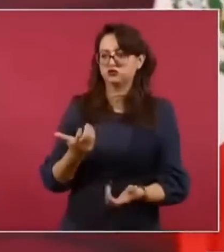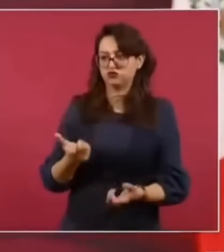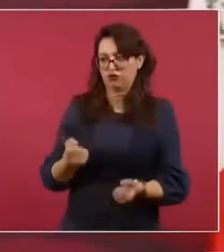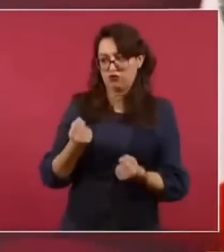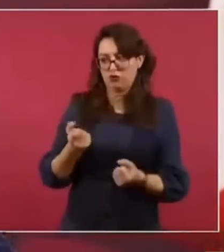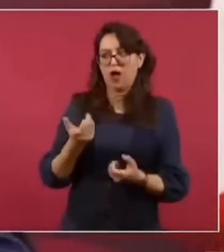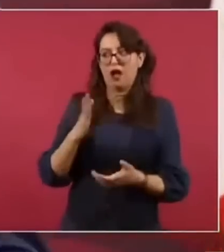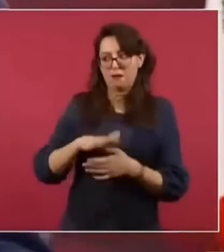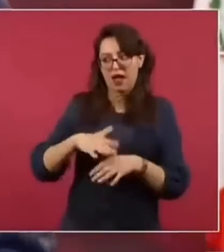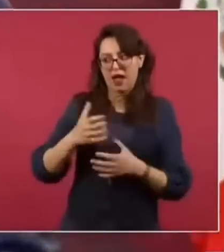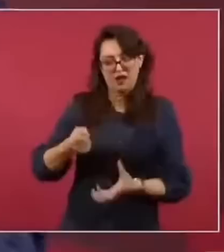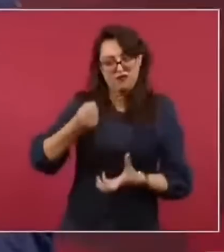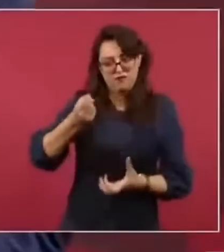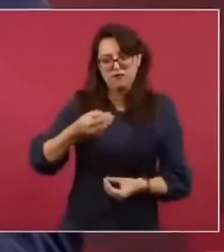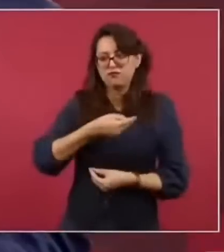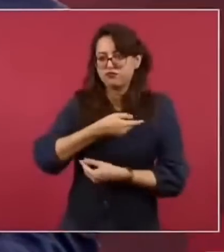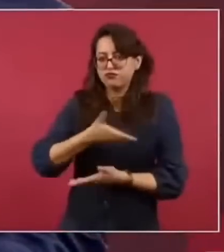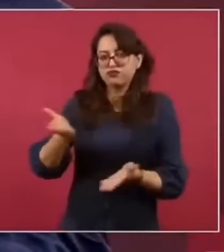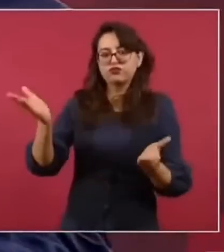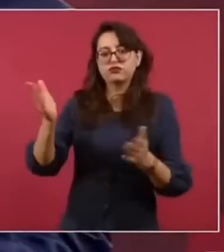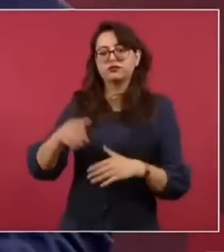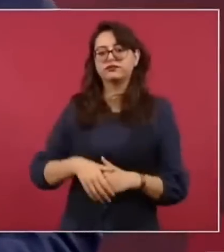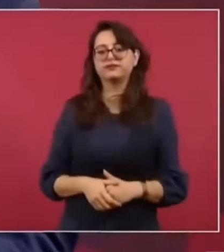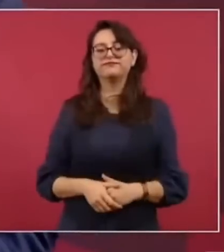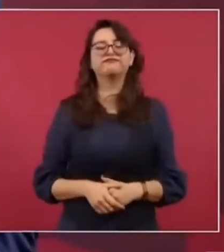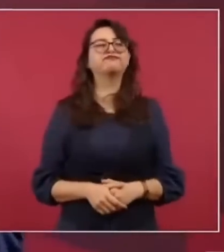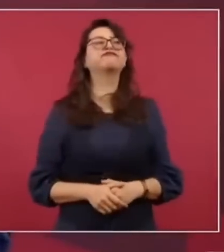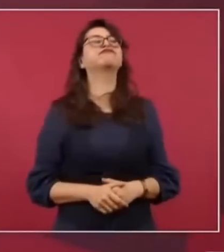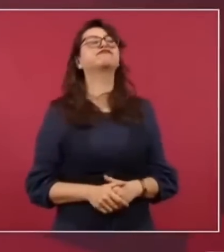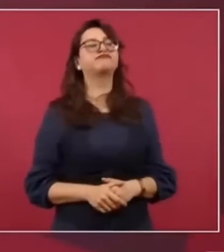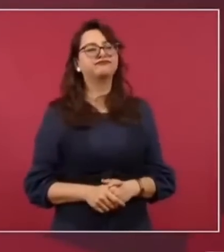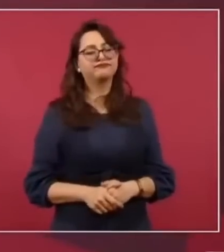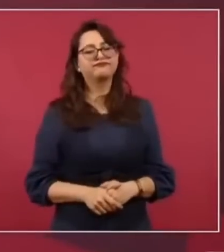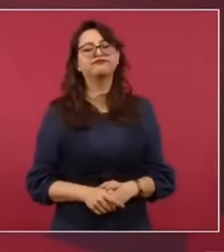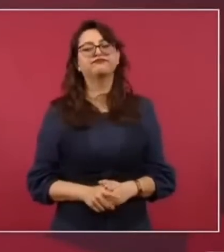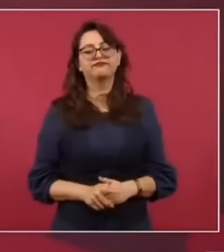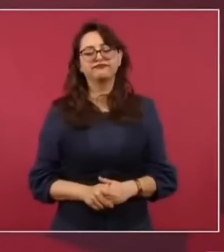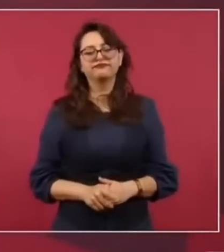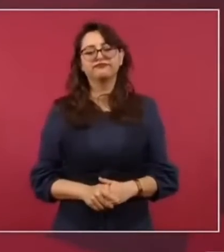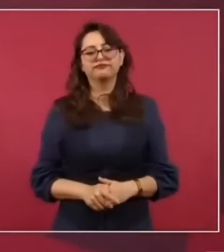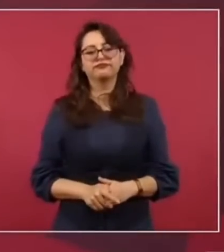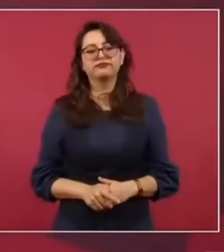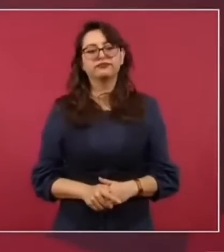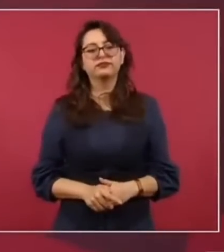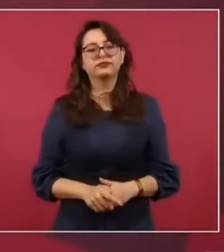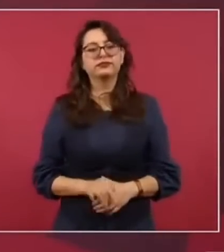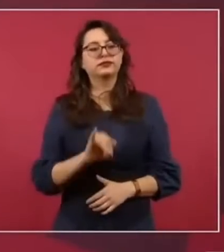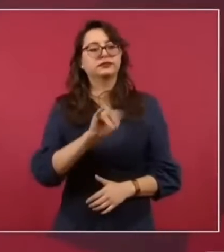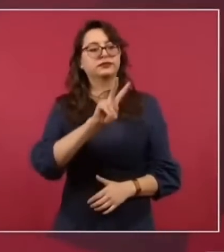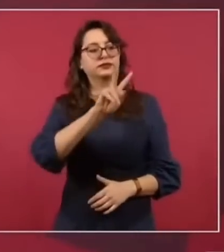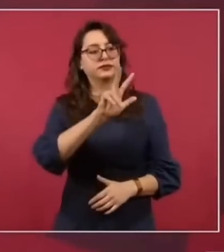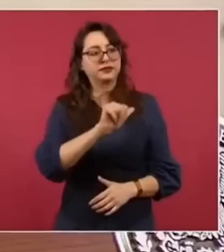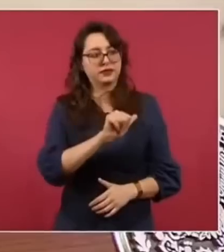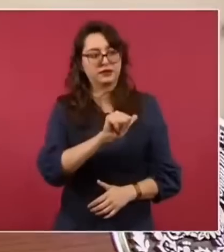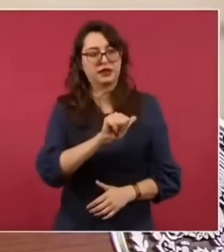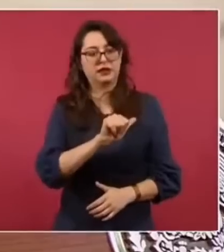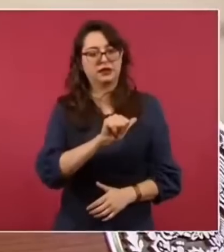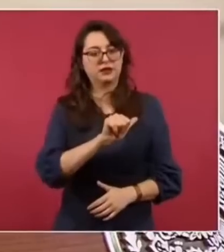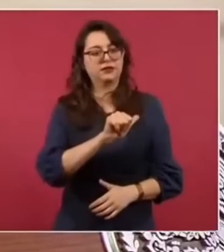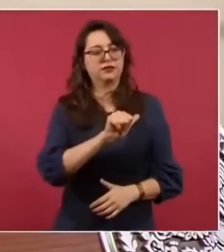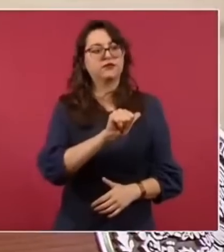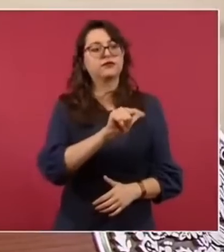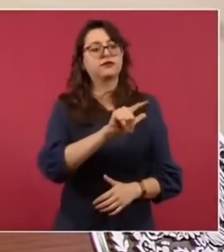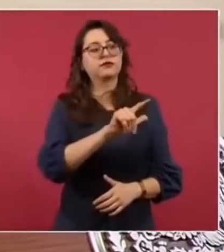Y entonces, y ahí le contesté, le digo, ¿sabe qué? Que cuando les devuelvan lo del IVA, como